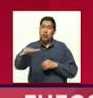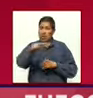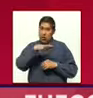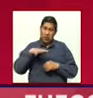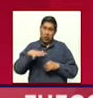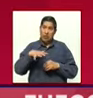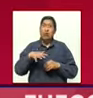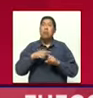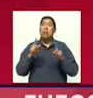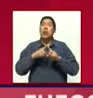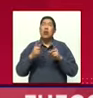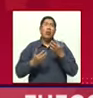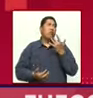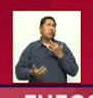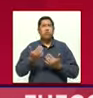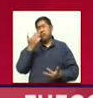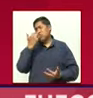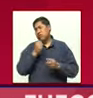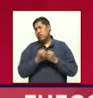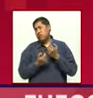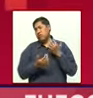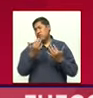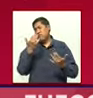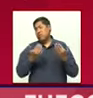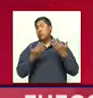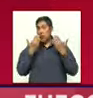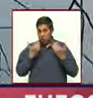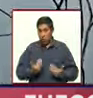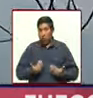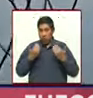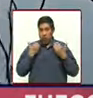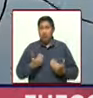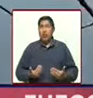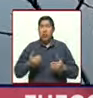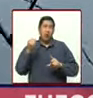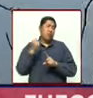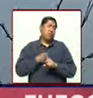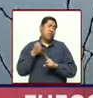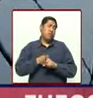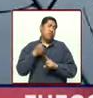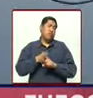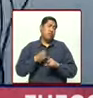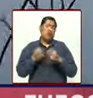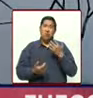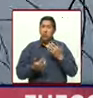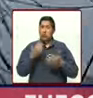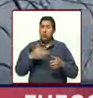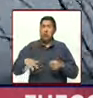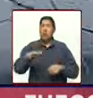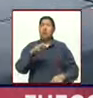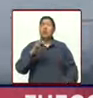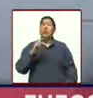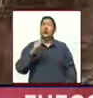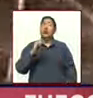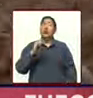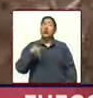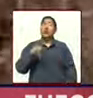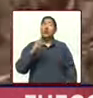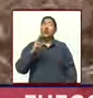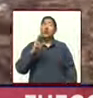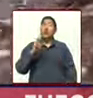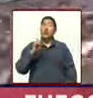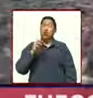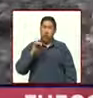Maticuni. Sin embargo, las llamas se han ido expandiendo y actualmente están combatiendo el fuego en Bajo Tocoroni, donde hasta el